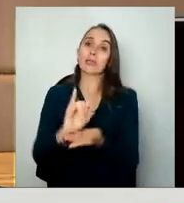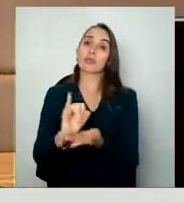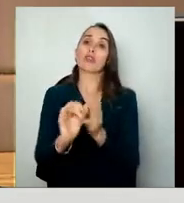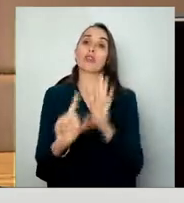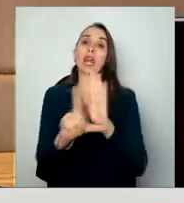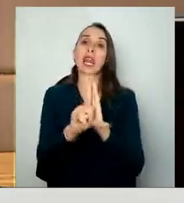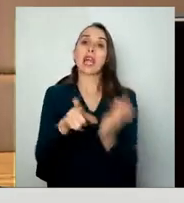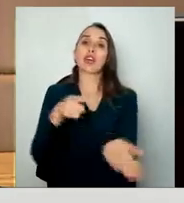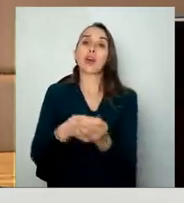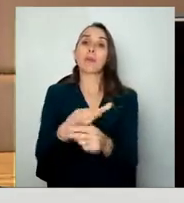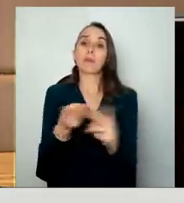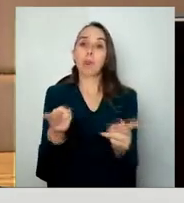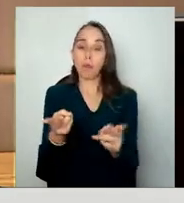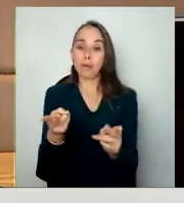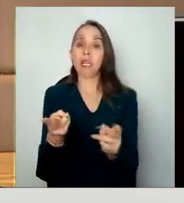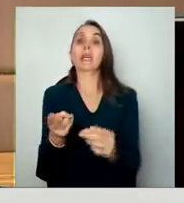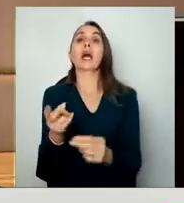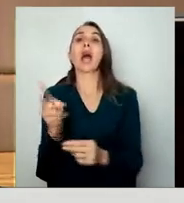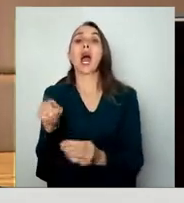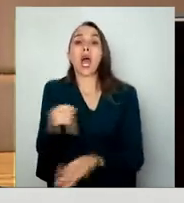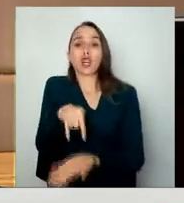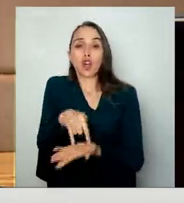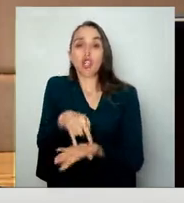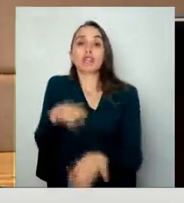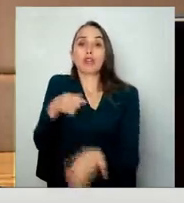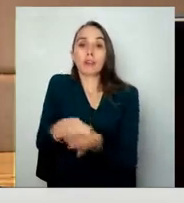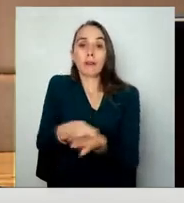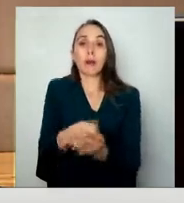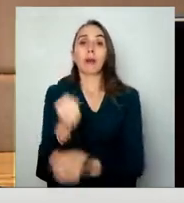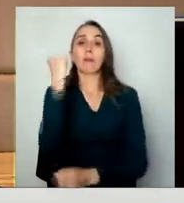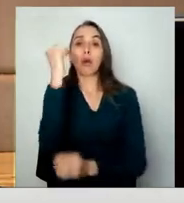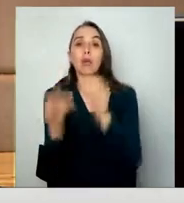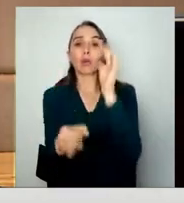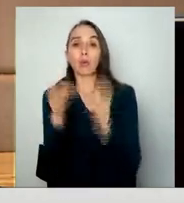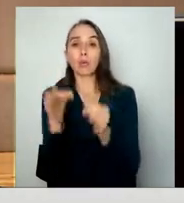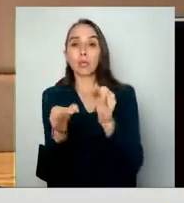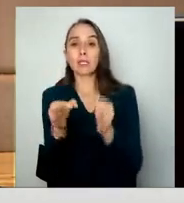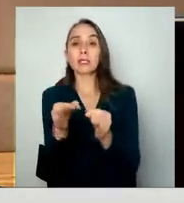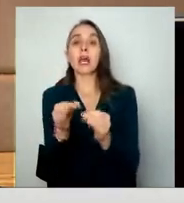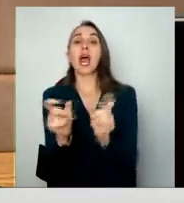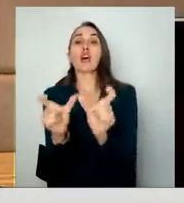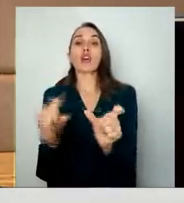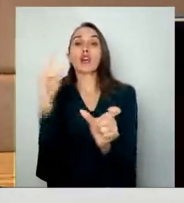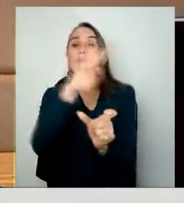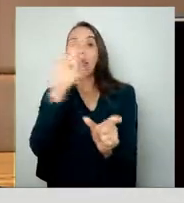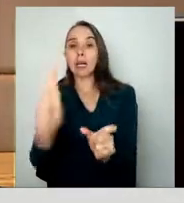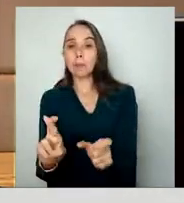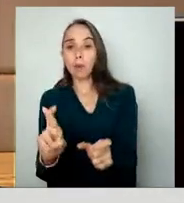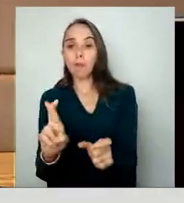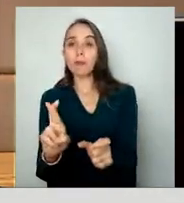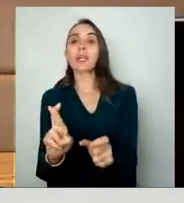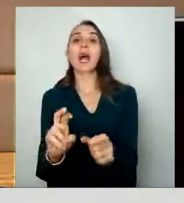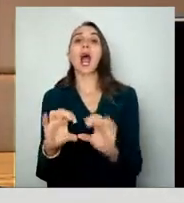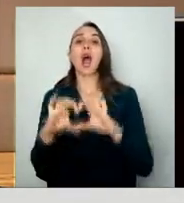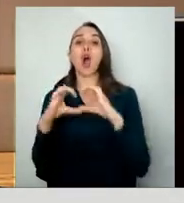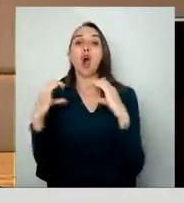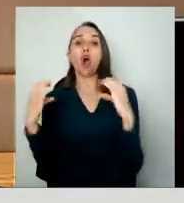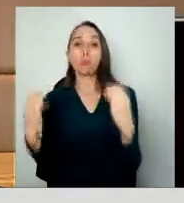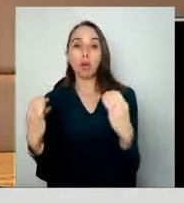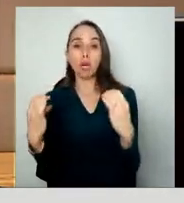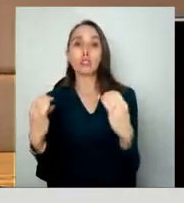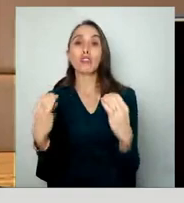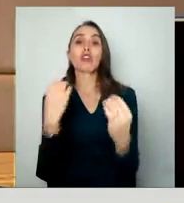lo son el mismo Congreso Nacional el poder judicial la contraloría Pero además también las corporaciones tanto regionales como